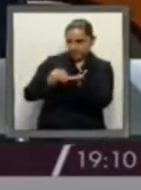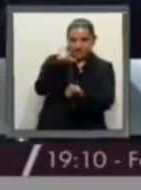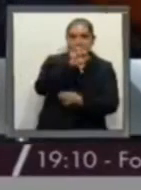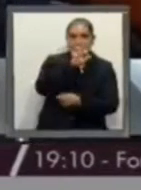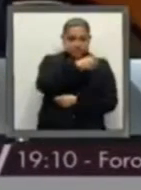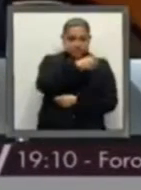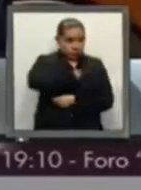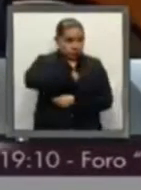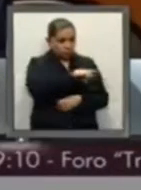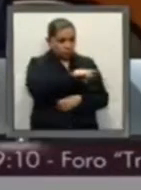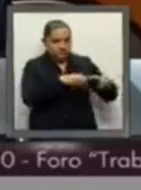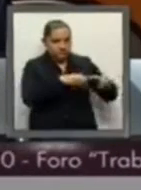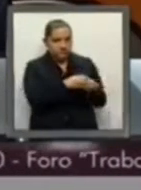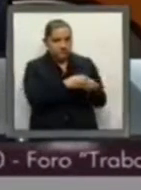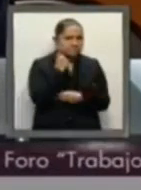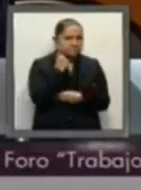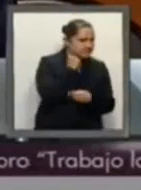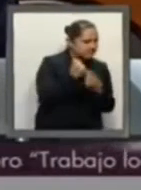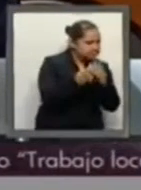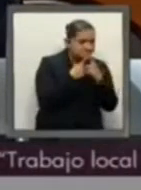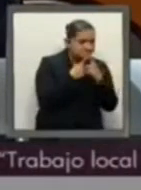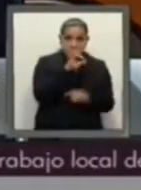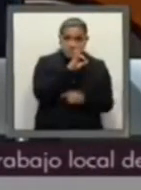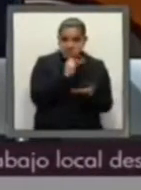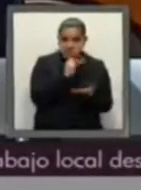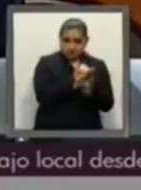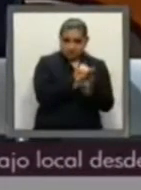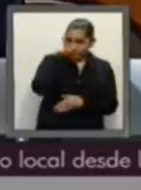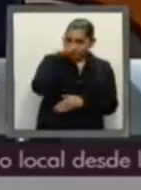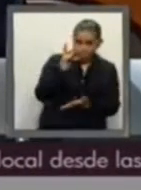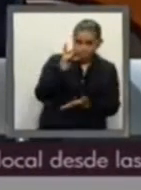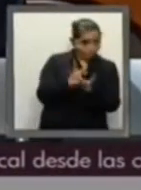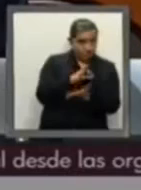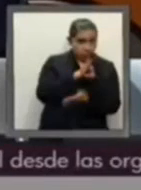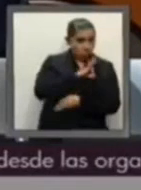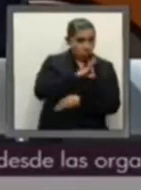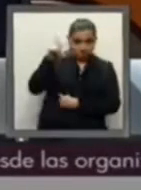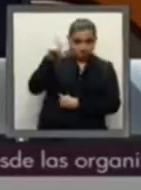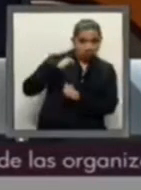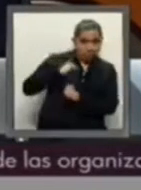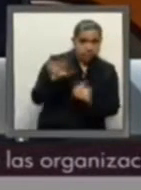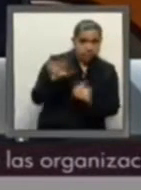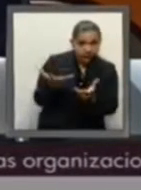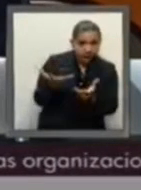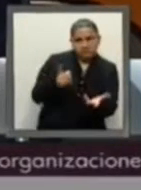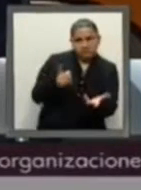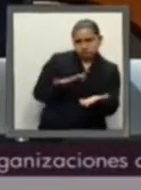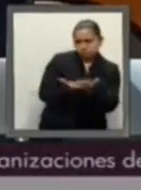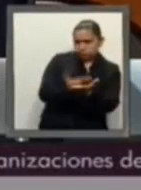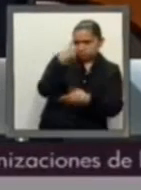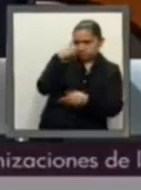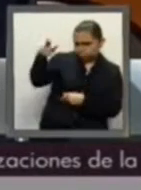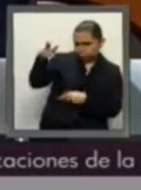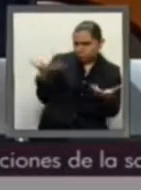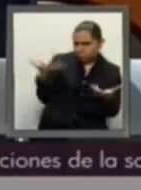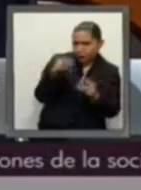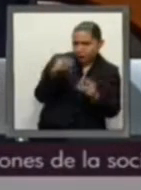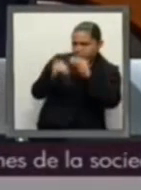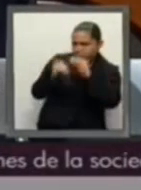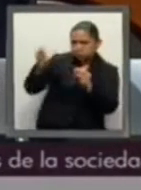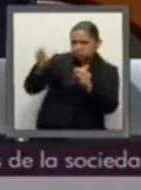fuera que sea facultad descriptiva del ejecutivo en esta materia llamó a los gobernadores